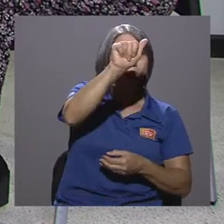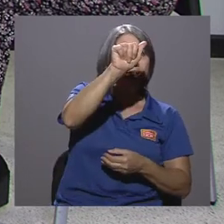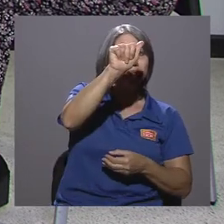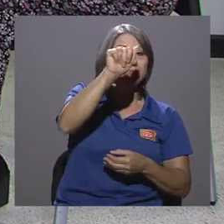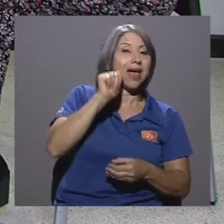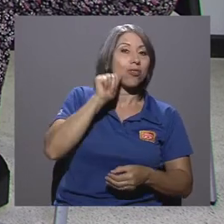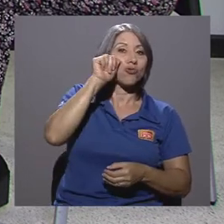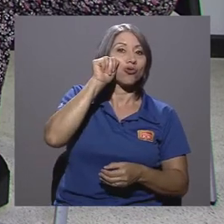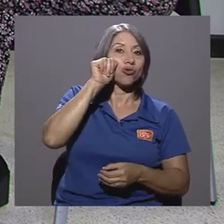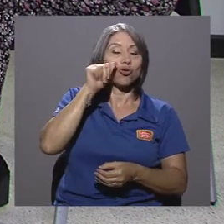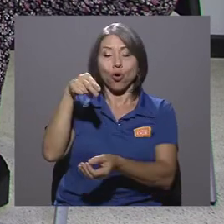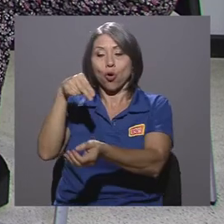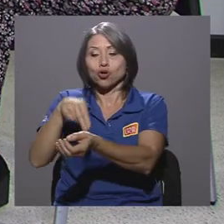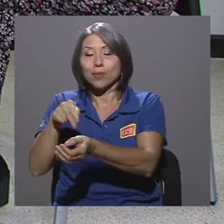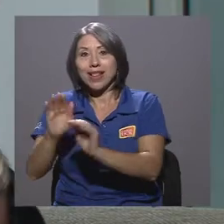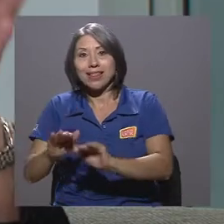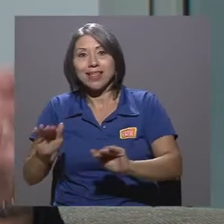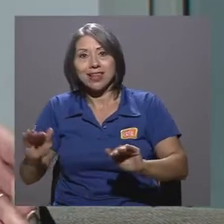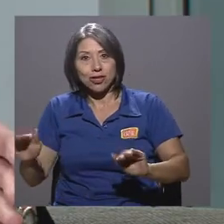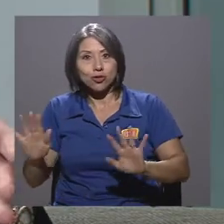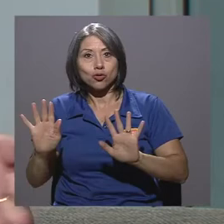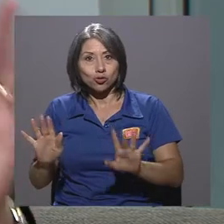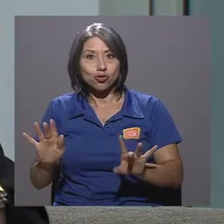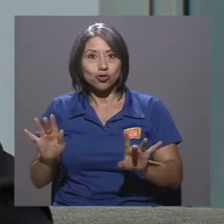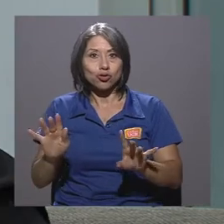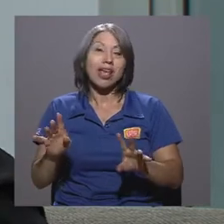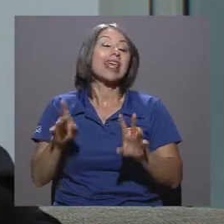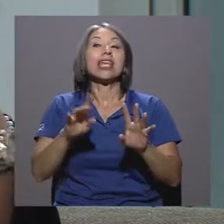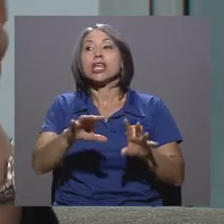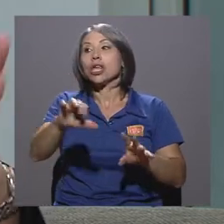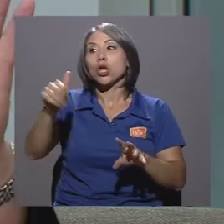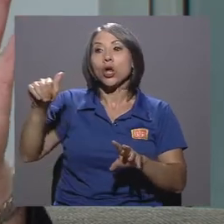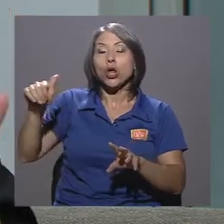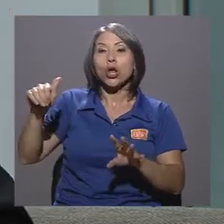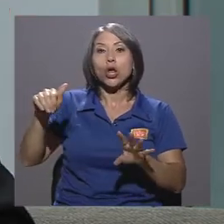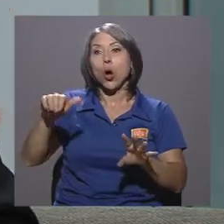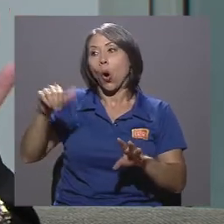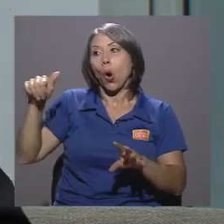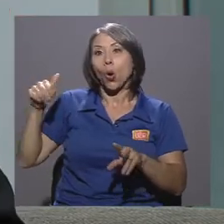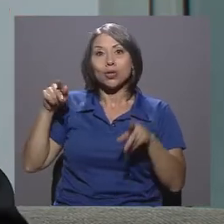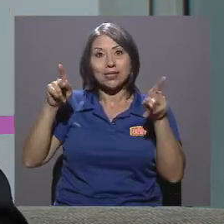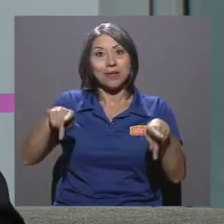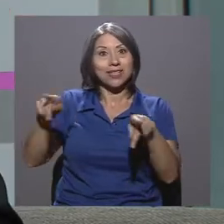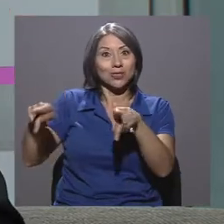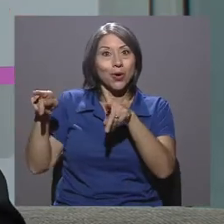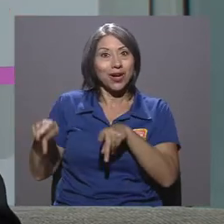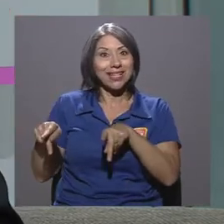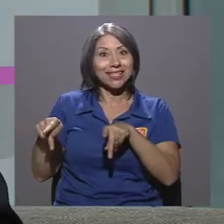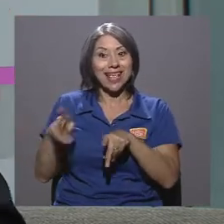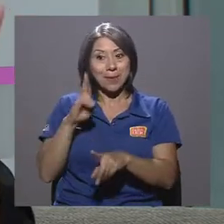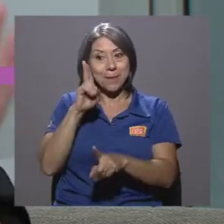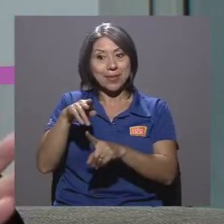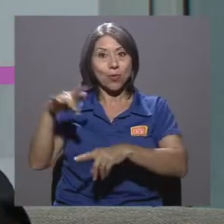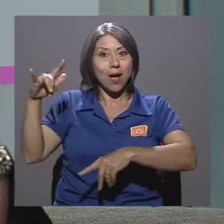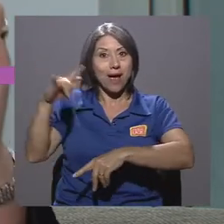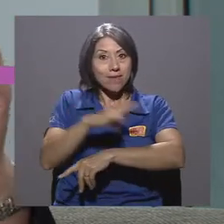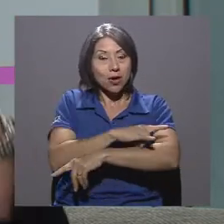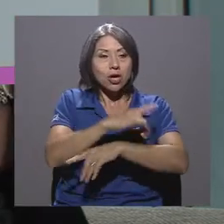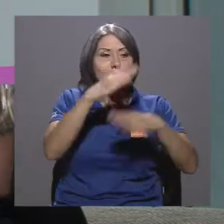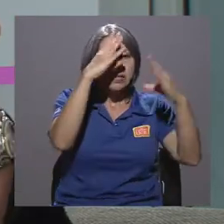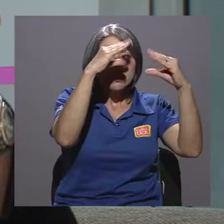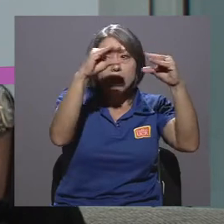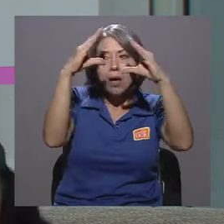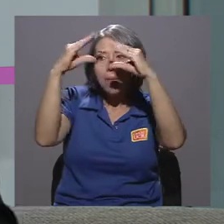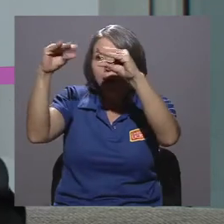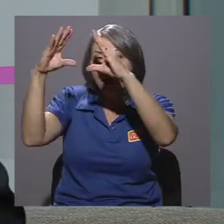para los menores de edad y al resto de pacientes, de personas, se les brinda la información para que en